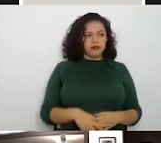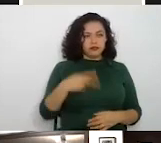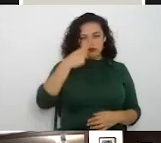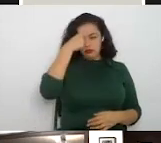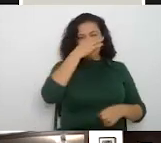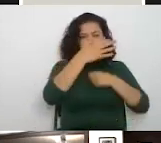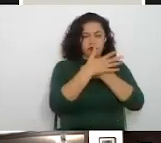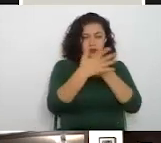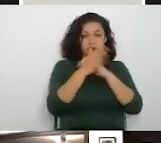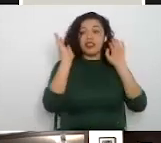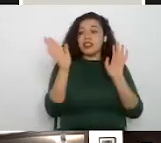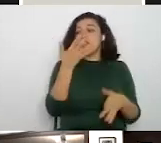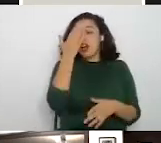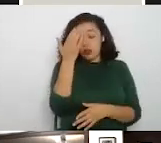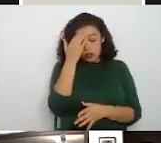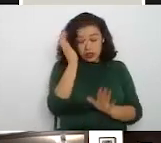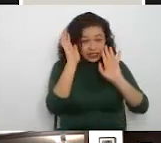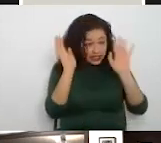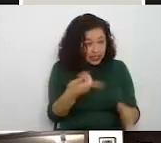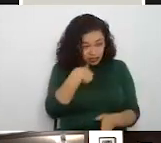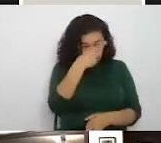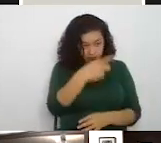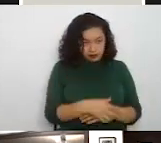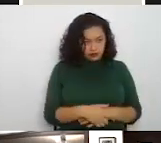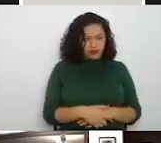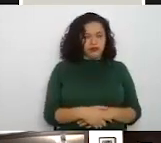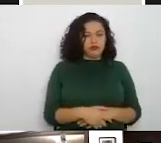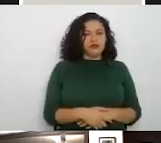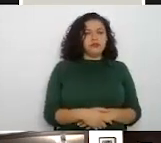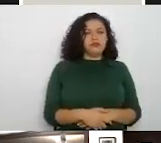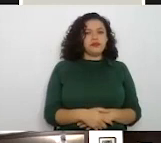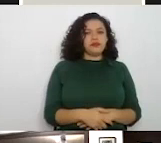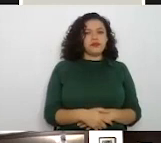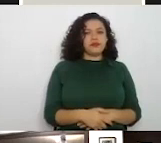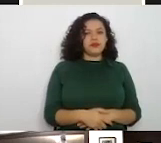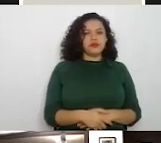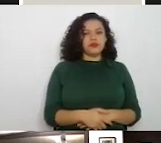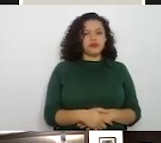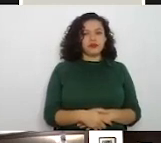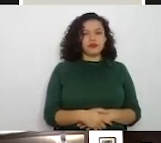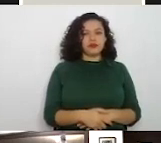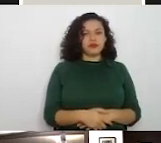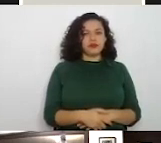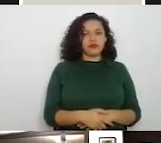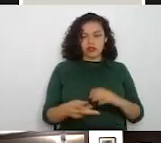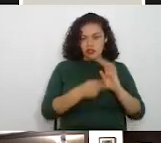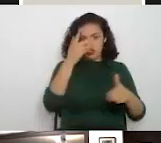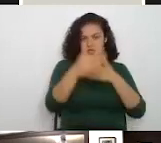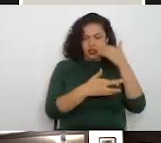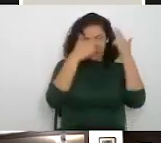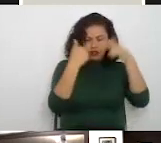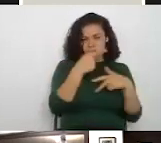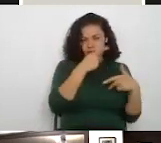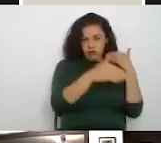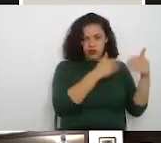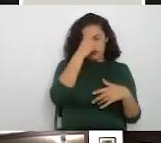aunque digan que ya lo conozcan, ¿sí? Que revisen nuevamente los procedimientos que corresponden